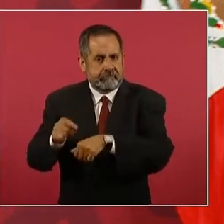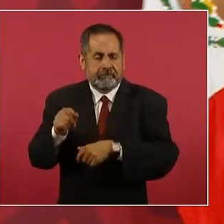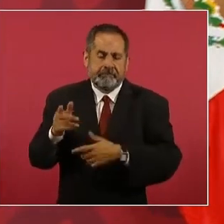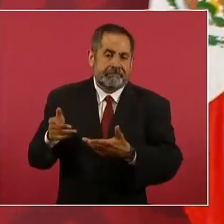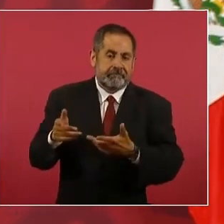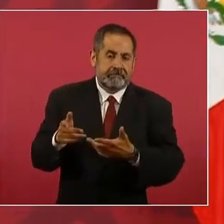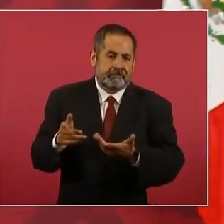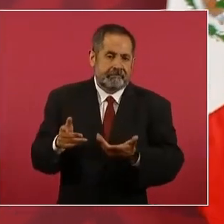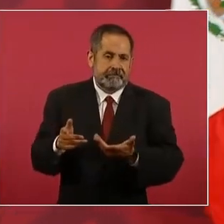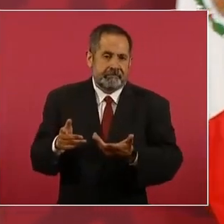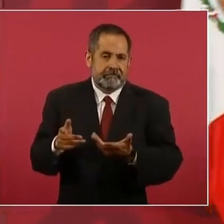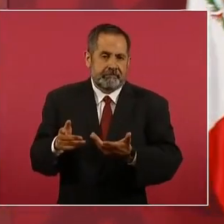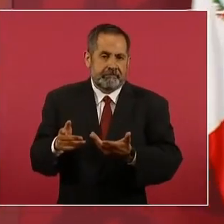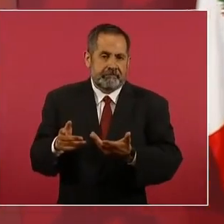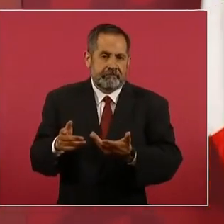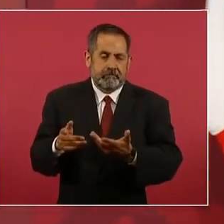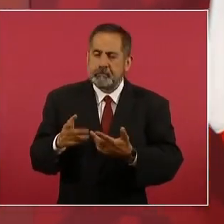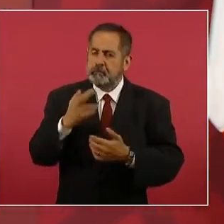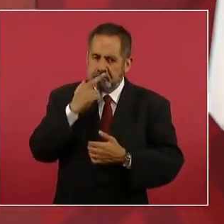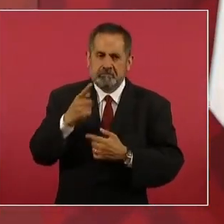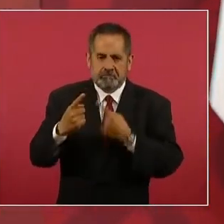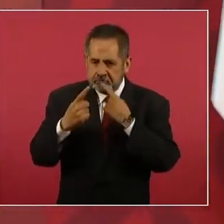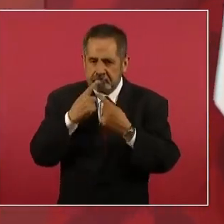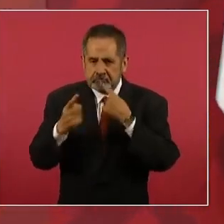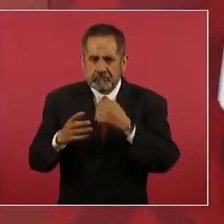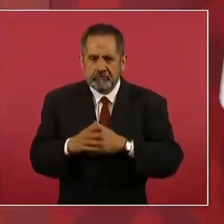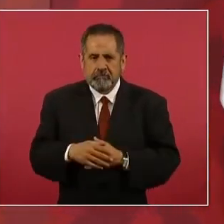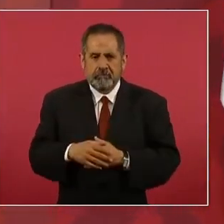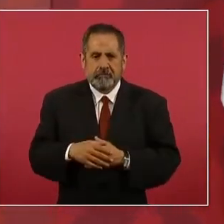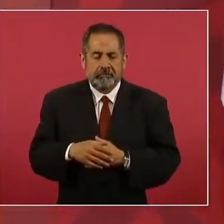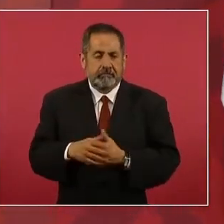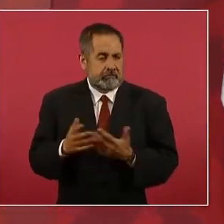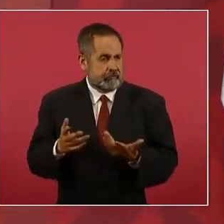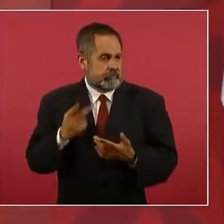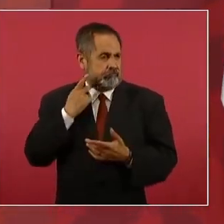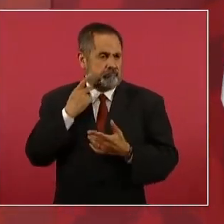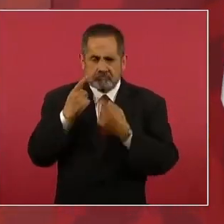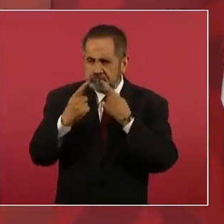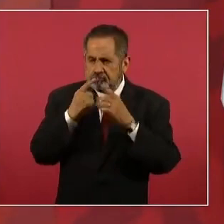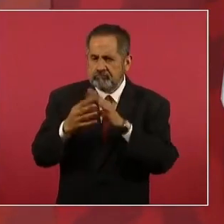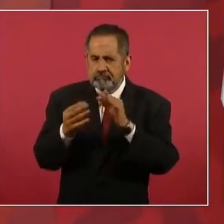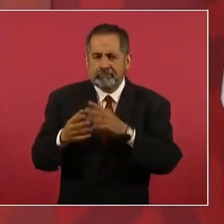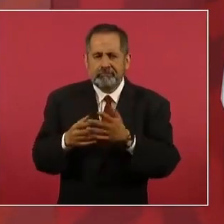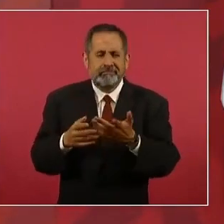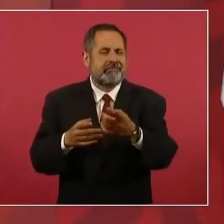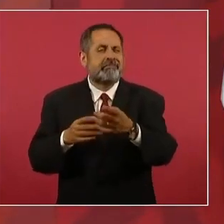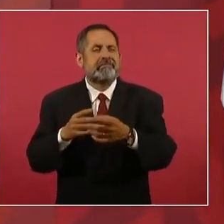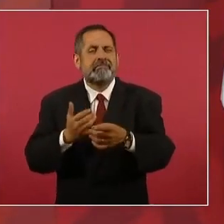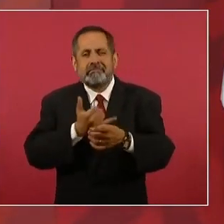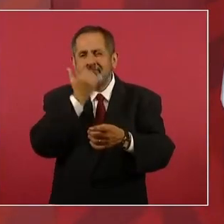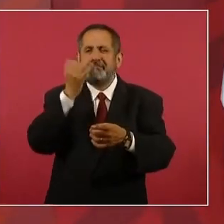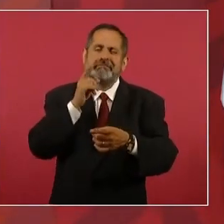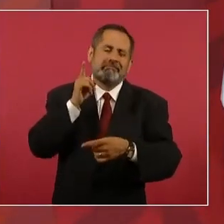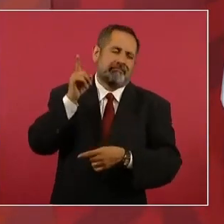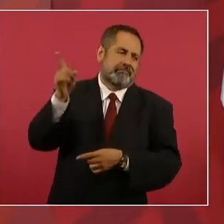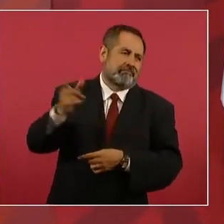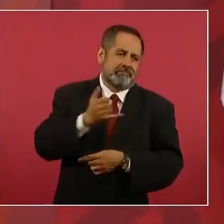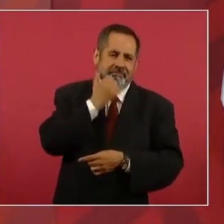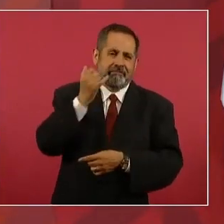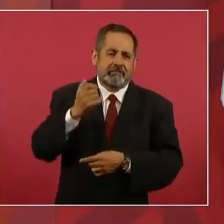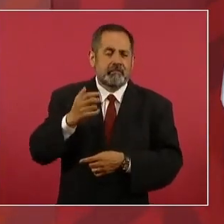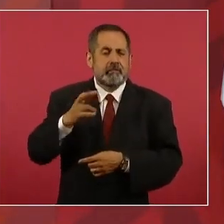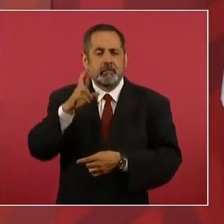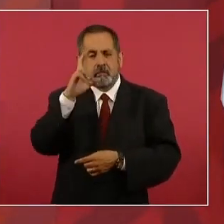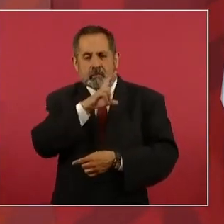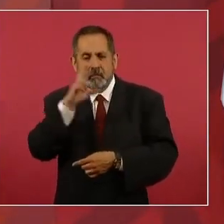en apostar al diálogo y a la política en el conflicto de